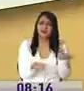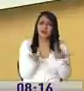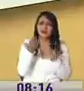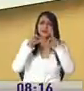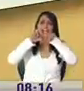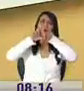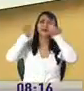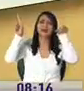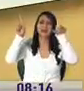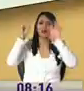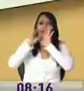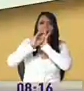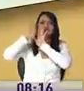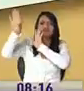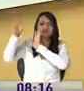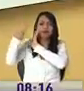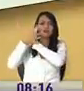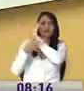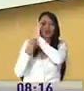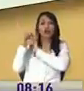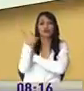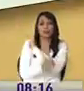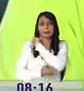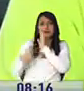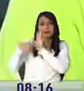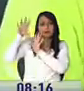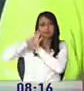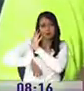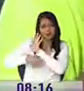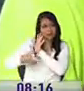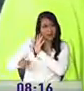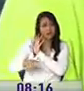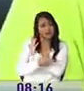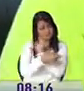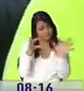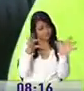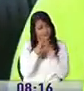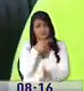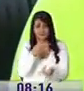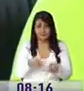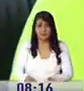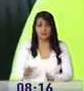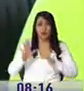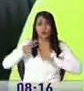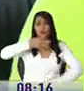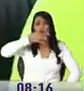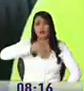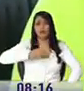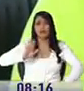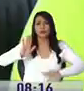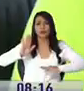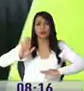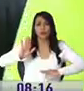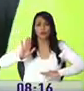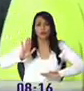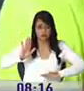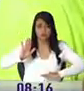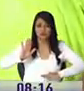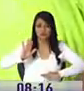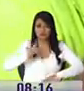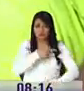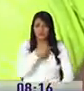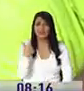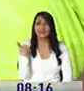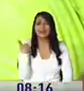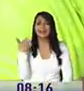offshore con las cuales estaría vinculado para que juramento diga si tiene directa o indirecta